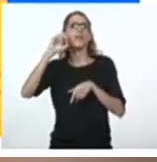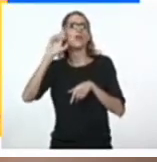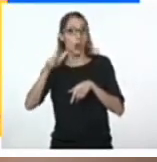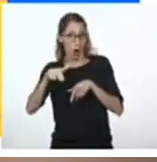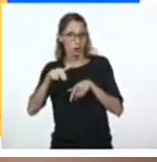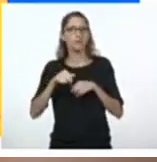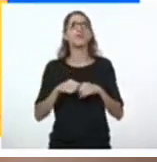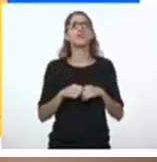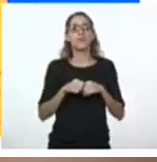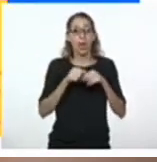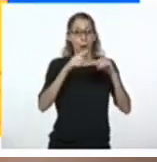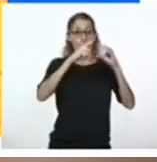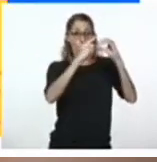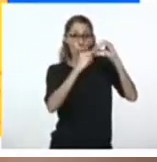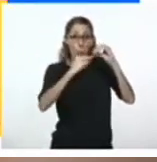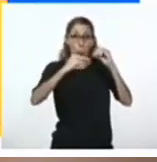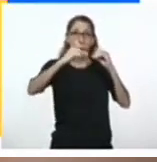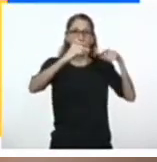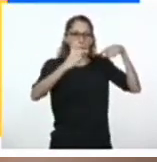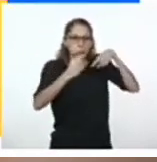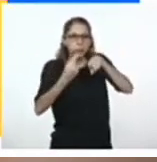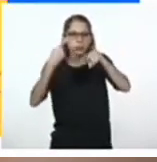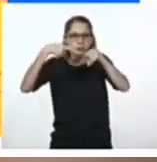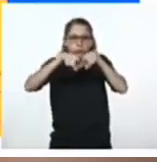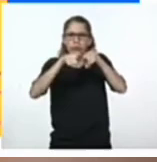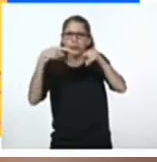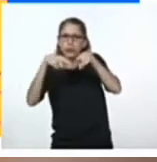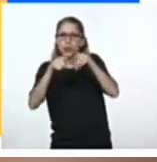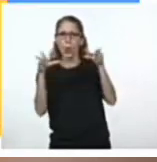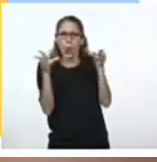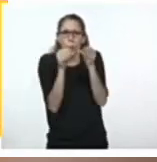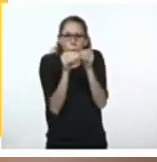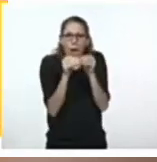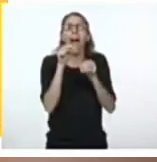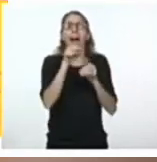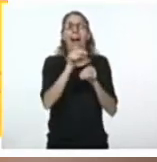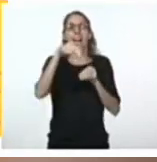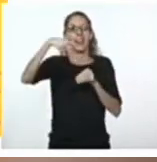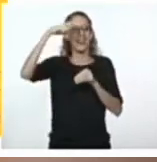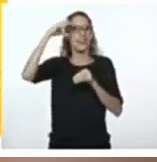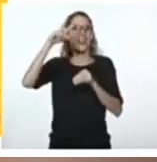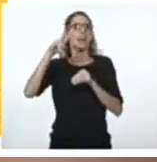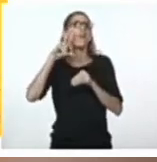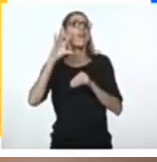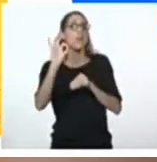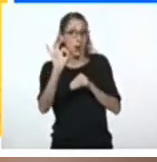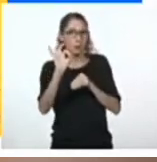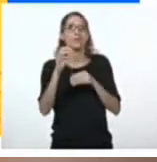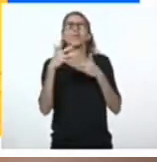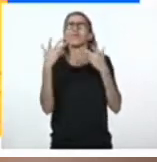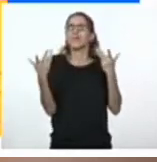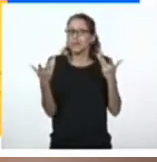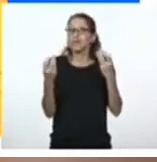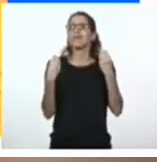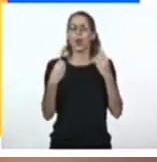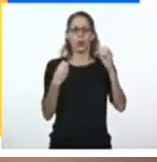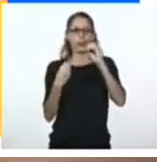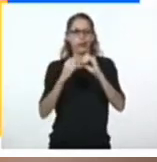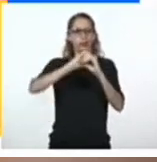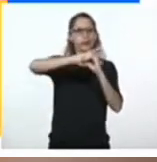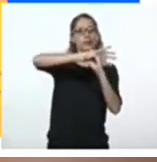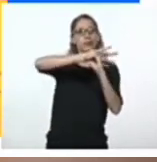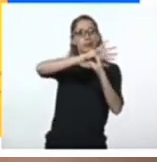Varios axones juntos pueden formar una fibra nerviosa o nervio. Entonces las dendritas de una neurona